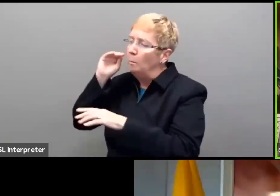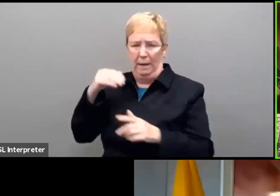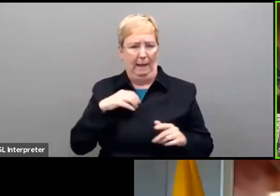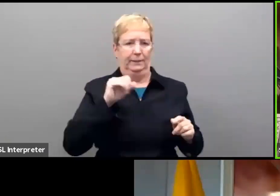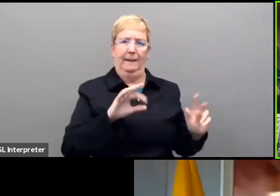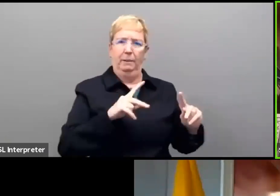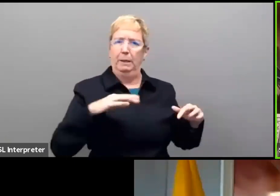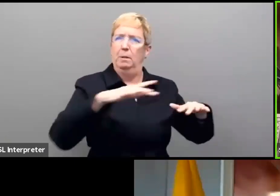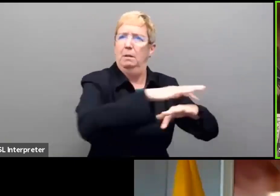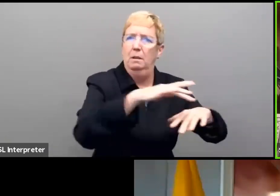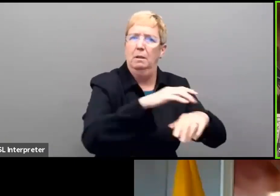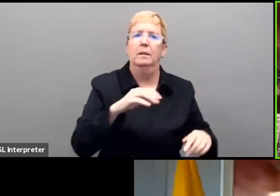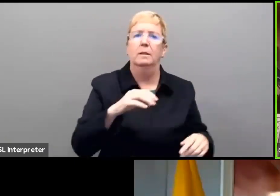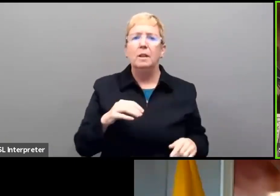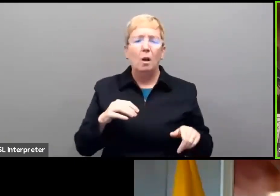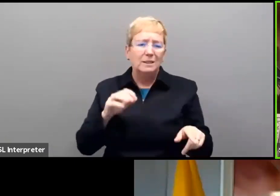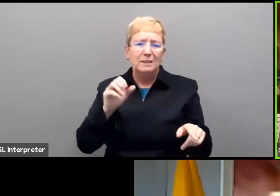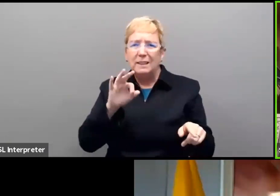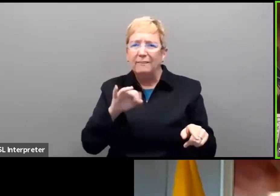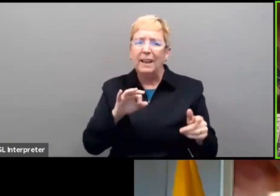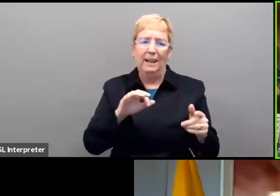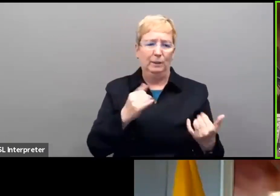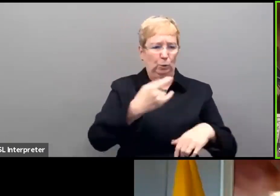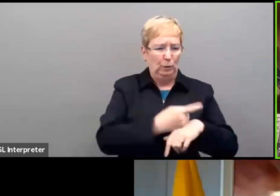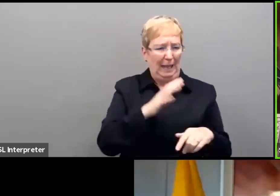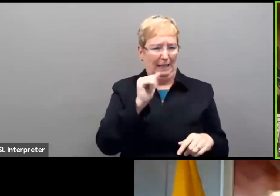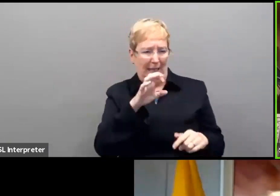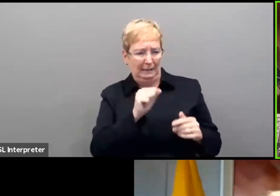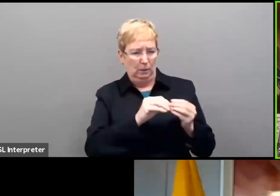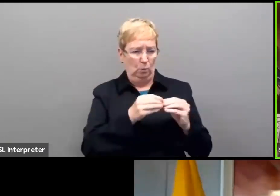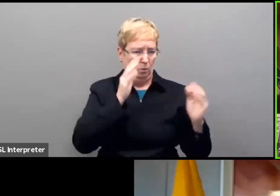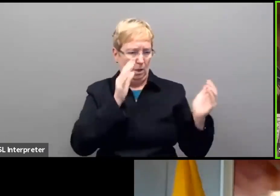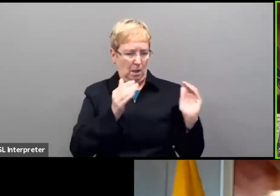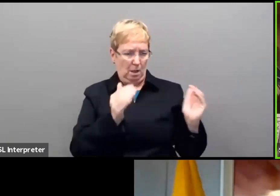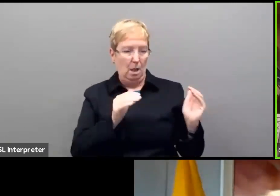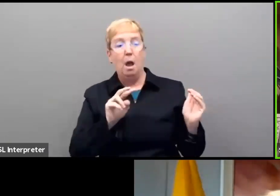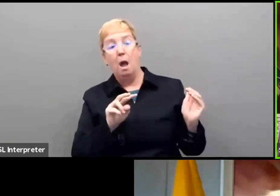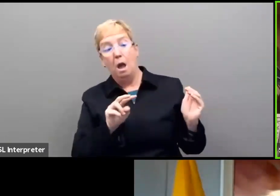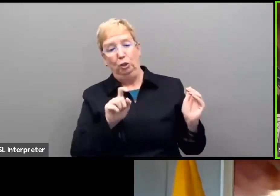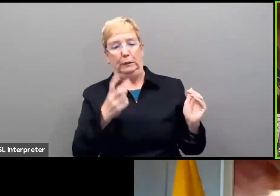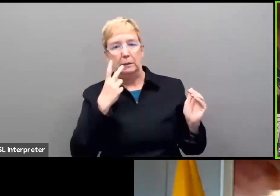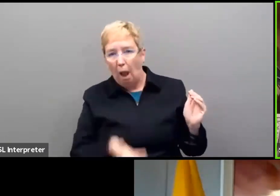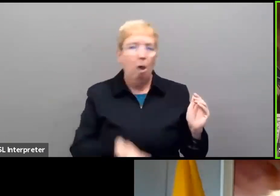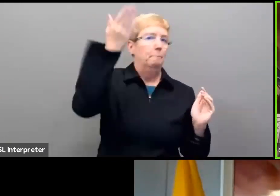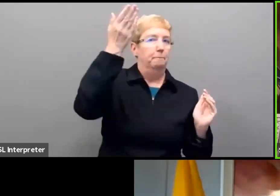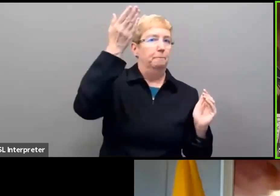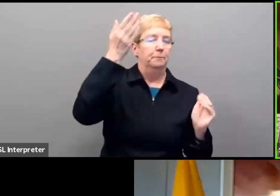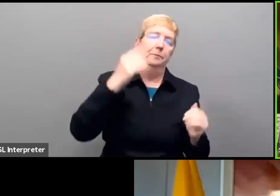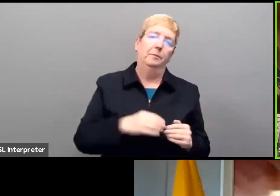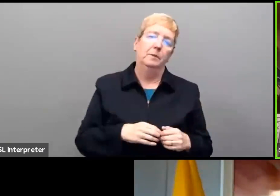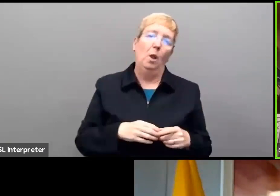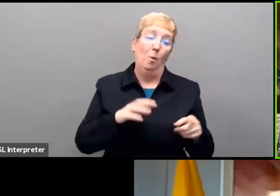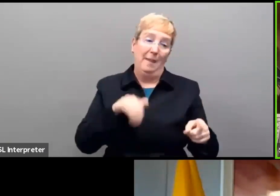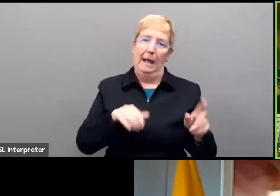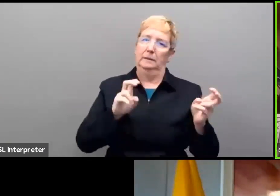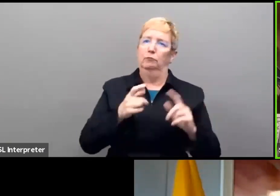vacunados y esto es cierto y creo que podemos en este caso tratar de apoyar a todos, pedirle a los proveedores